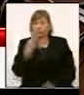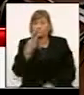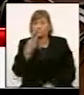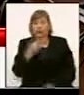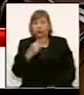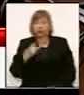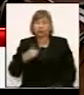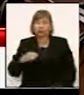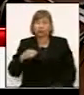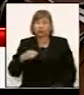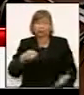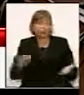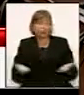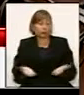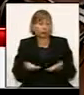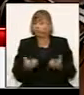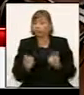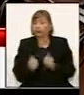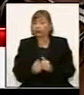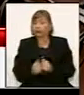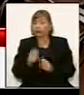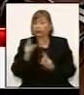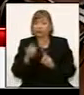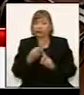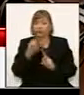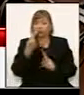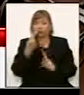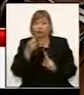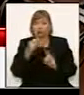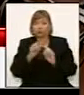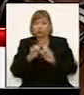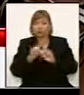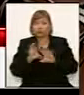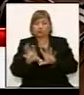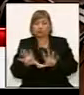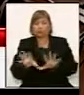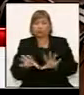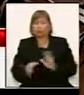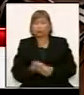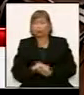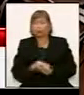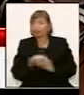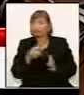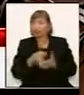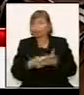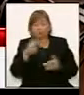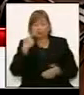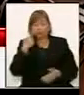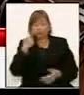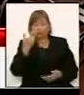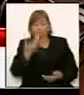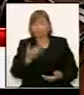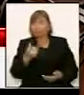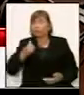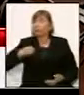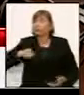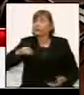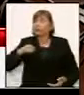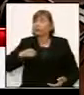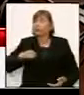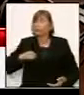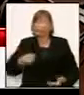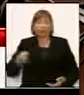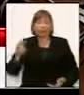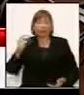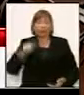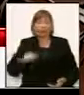municipalidad, y aquí hemos encontrado por primera vez transparencia, señores, y hay que reconocerlo. La municipalidad ha